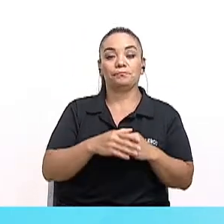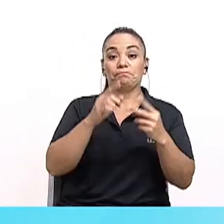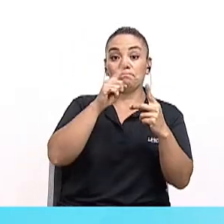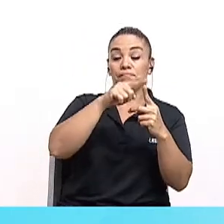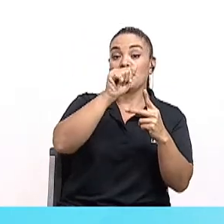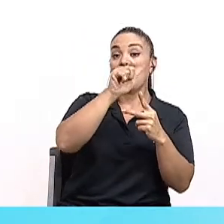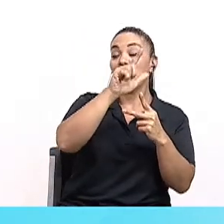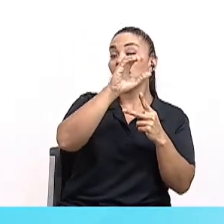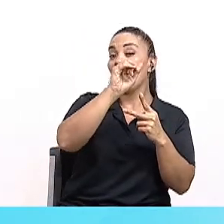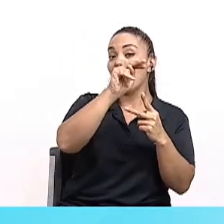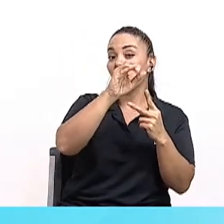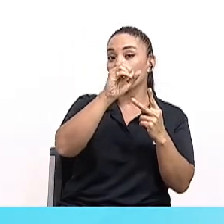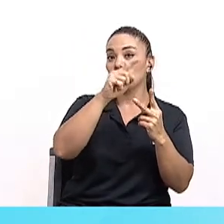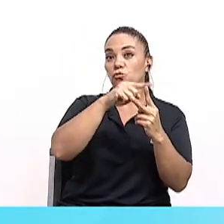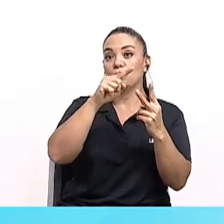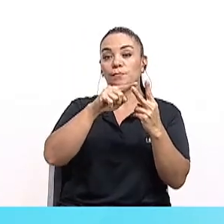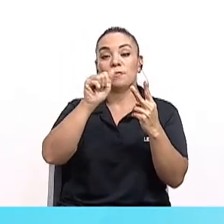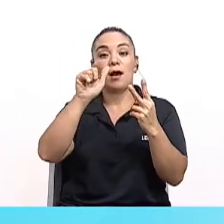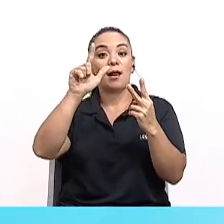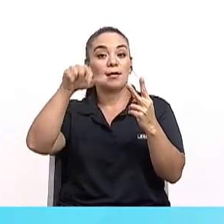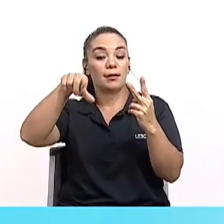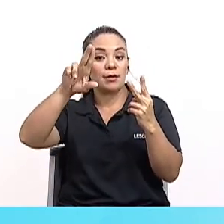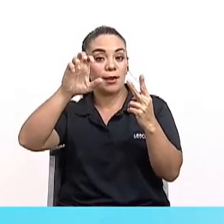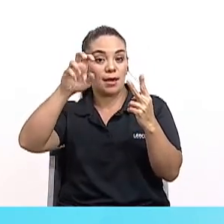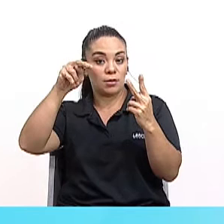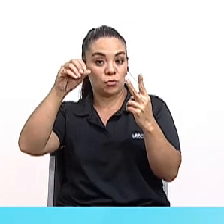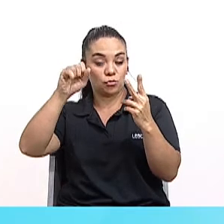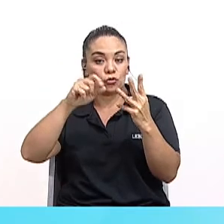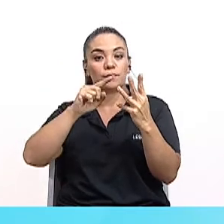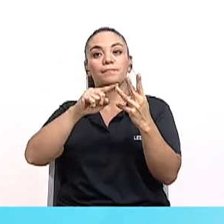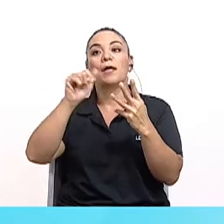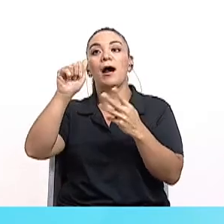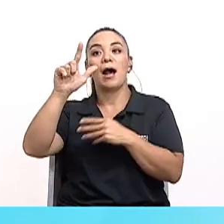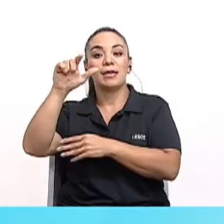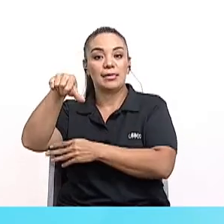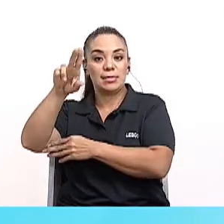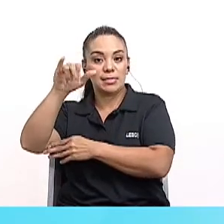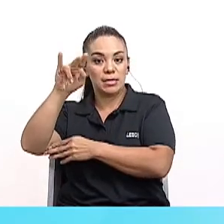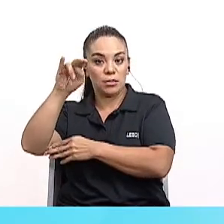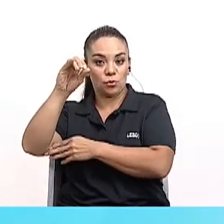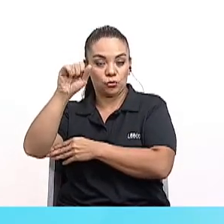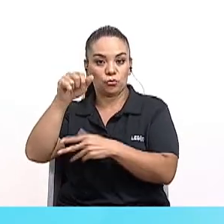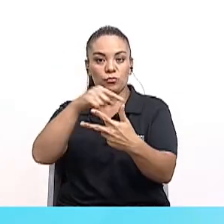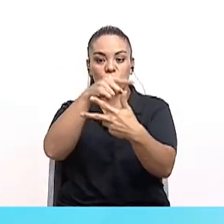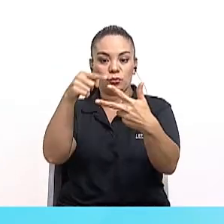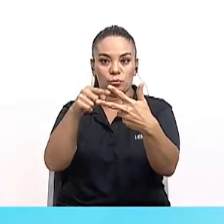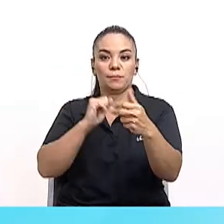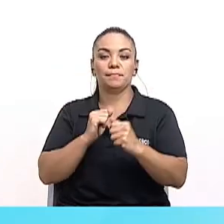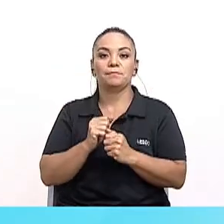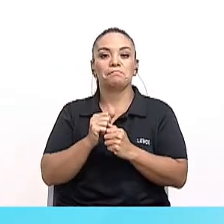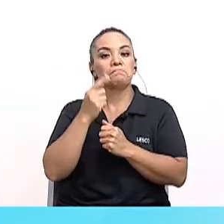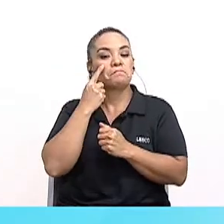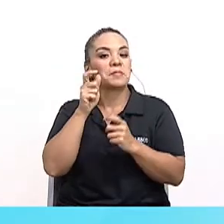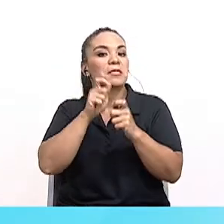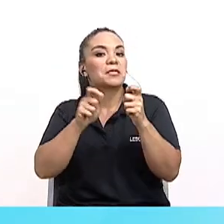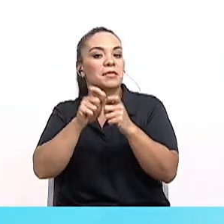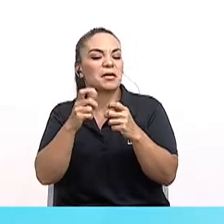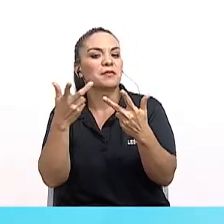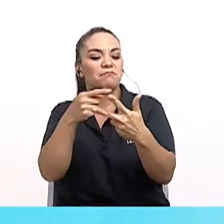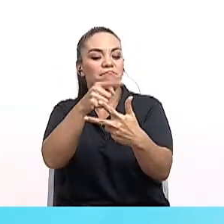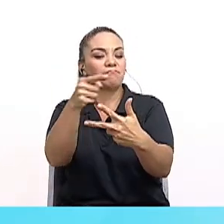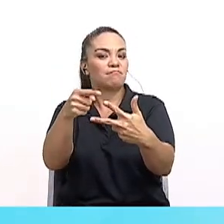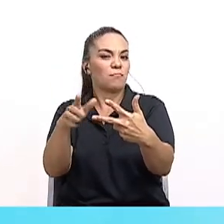alcanos, los alquenos y los alquinos. Vamos a ver a detalle cómo son esas